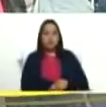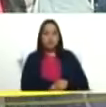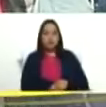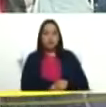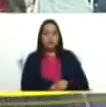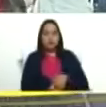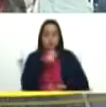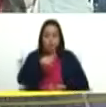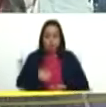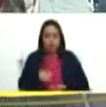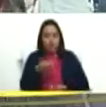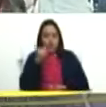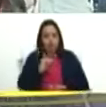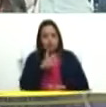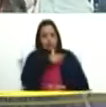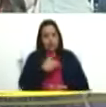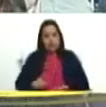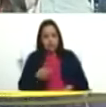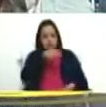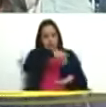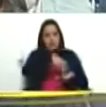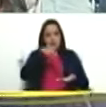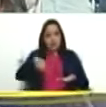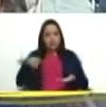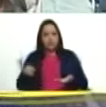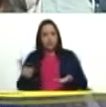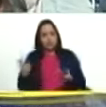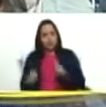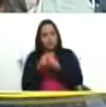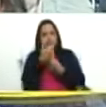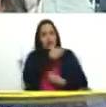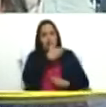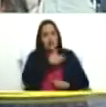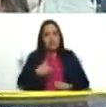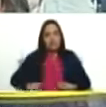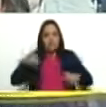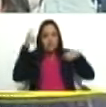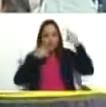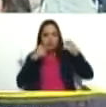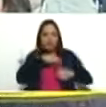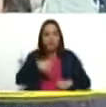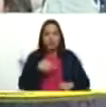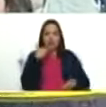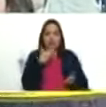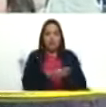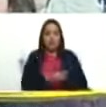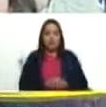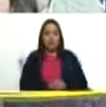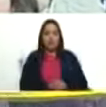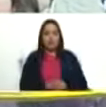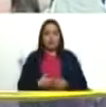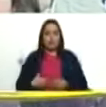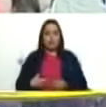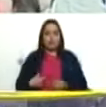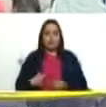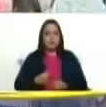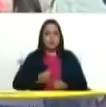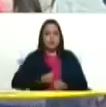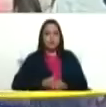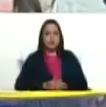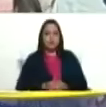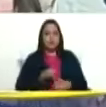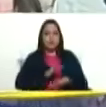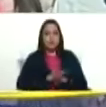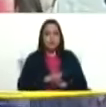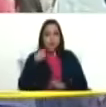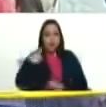hoy a usted, es también tener al comandante Chávez. Estamos eternamente agradecidos porque, como lo decía la compañera, por aquí pasó